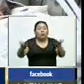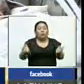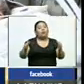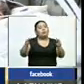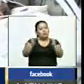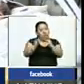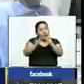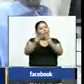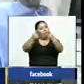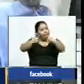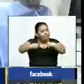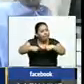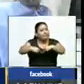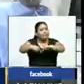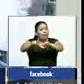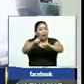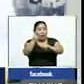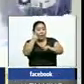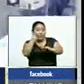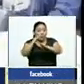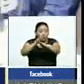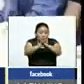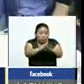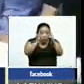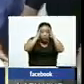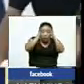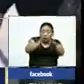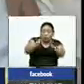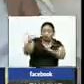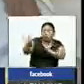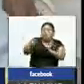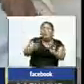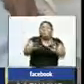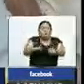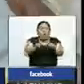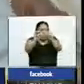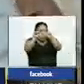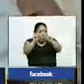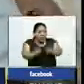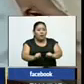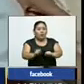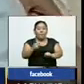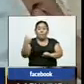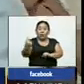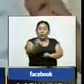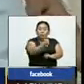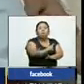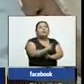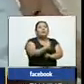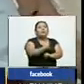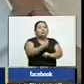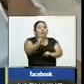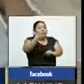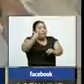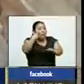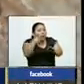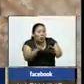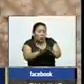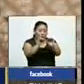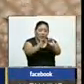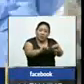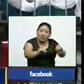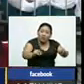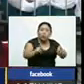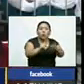continuarán, por supuesto, tomando las precauciones del caso necesarias para poder llevar a toda aquella población vulnerable, tanto niños